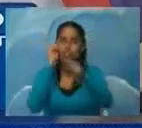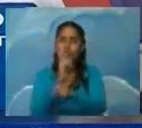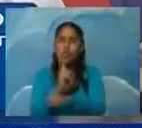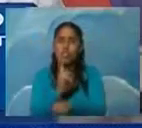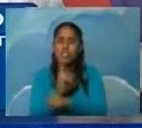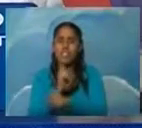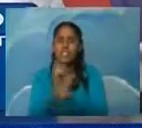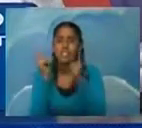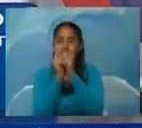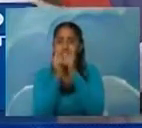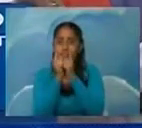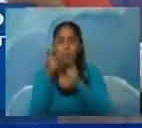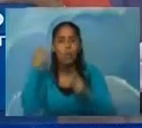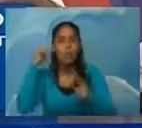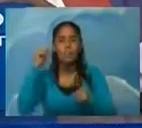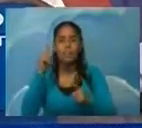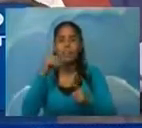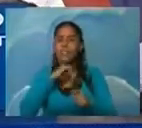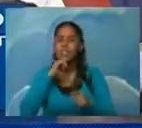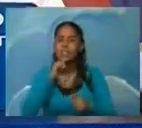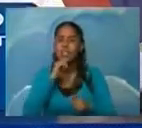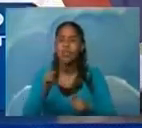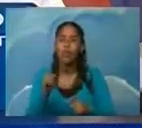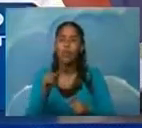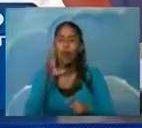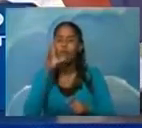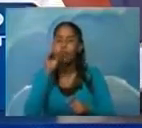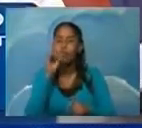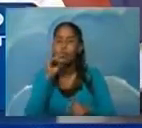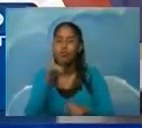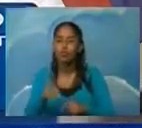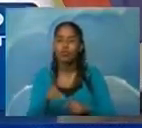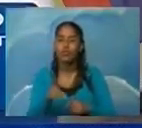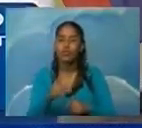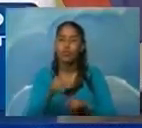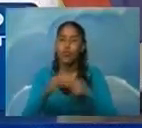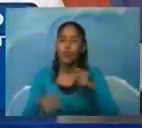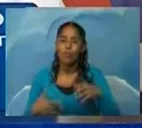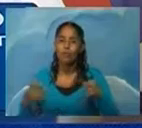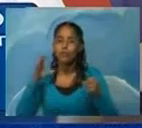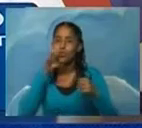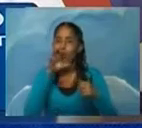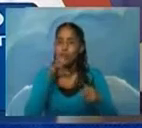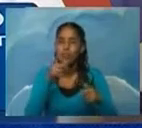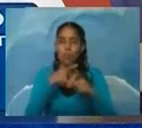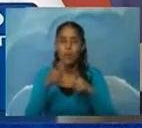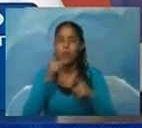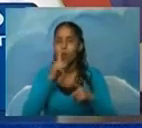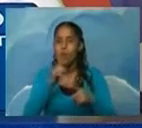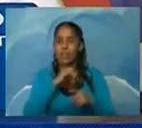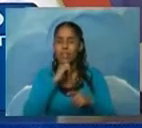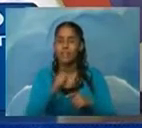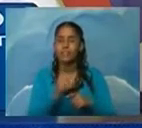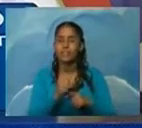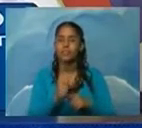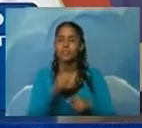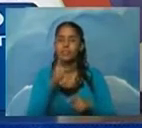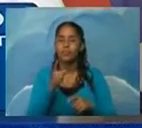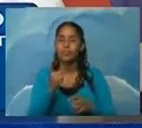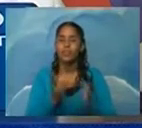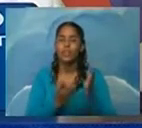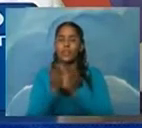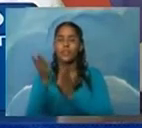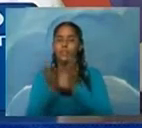y ¡cuí! Parece un zorrillo, pero no es zorrillo, es una gacela. Dice, el